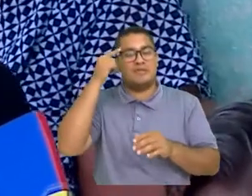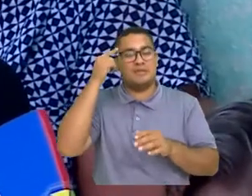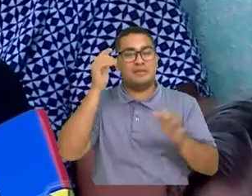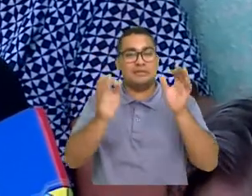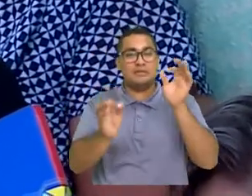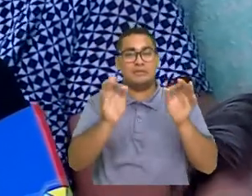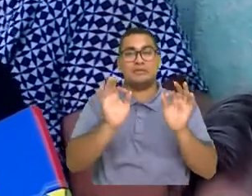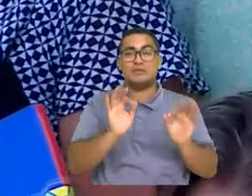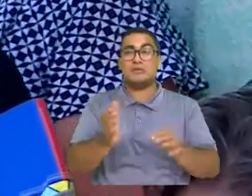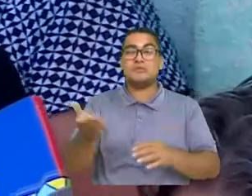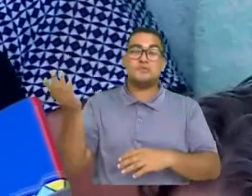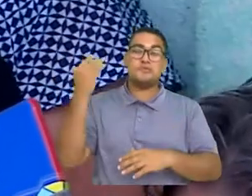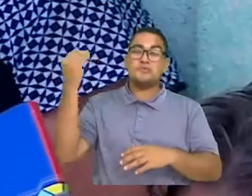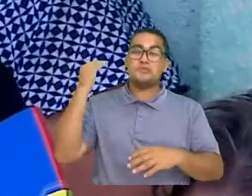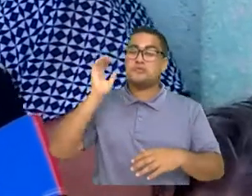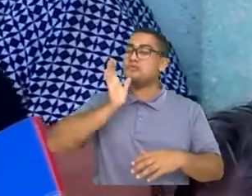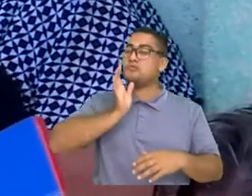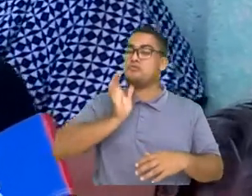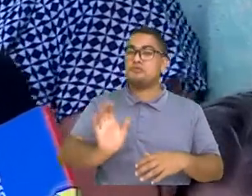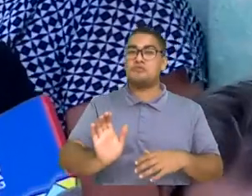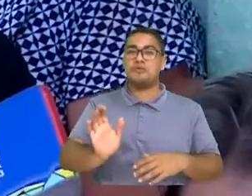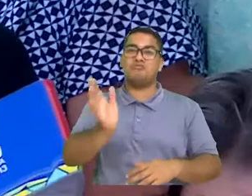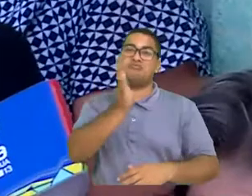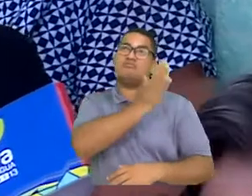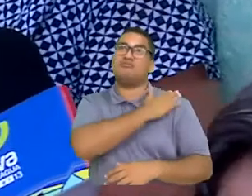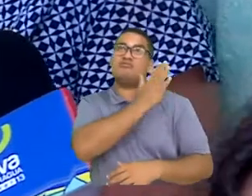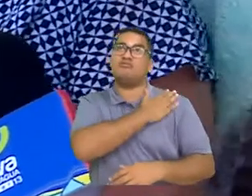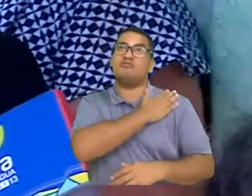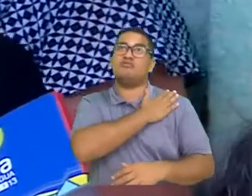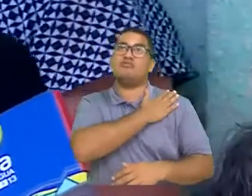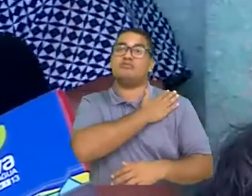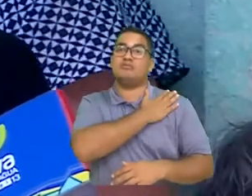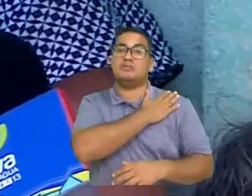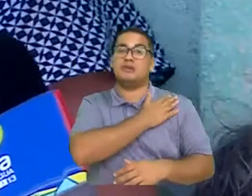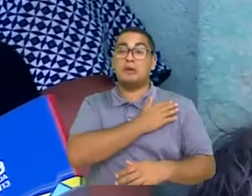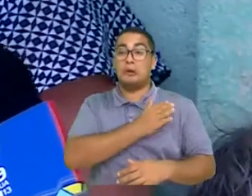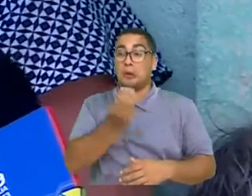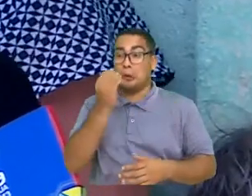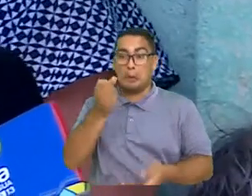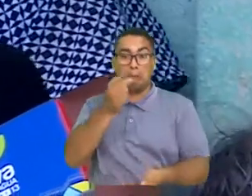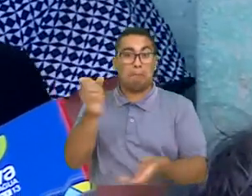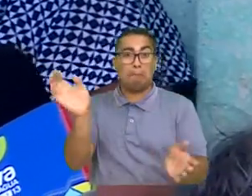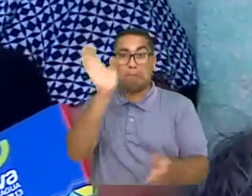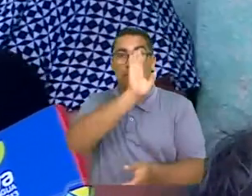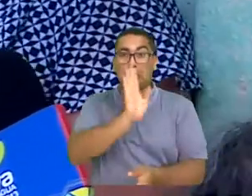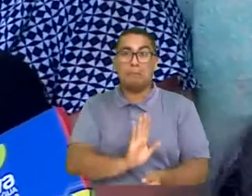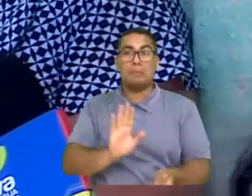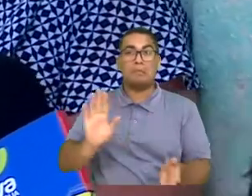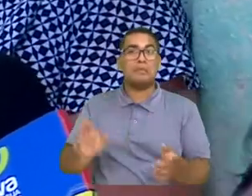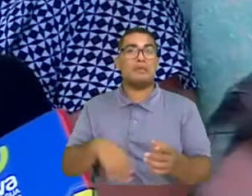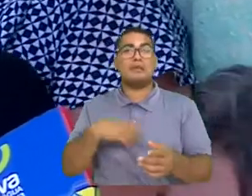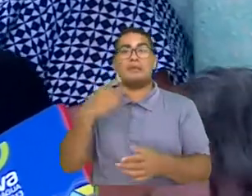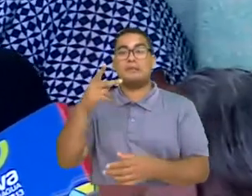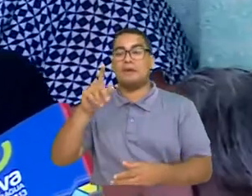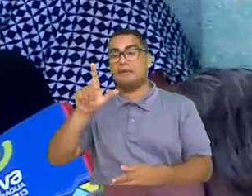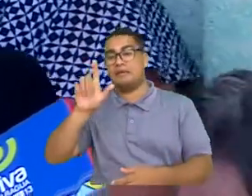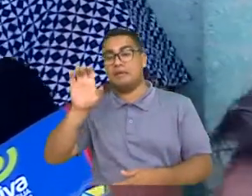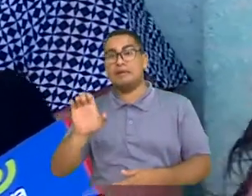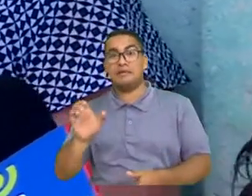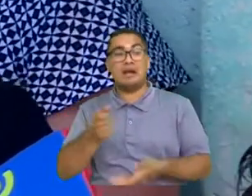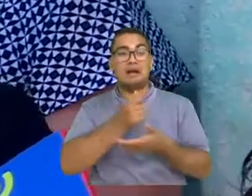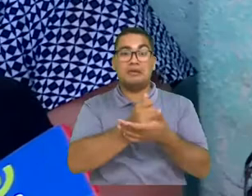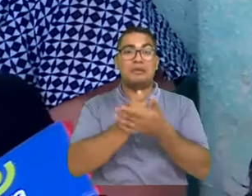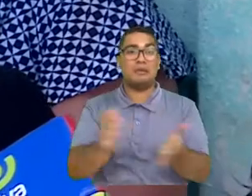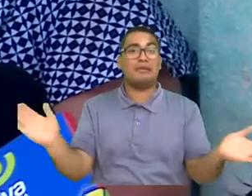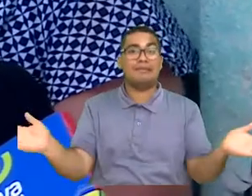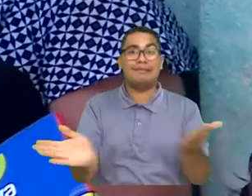que cuando yo era niña estaba el señor Somoza y nunca hizo nada bueno. Vinieron los otros y tampoco.